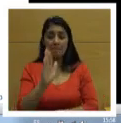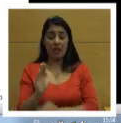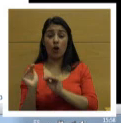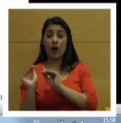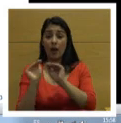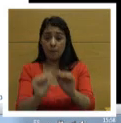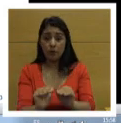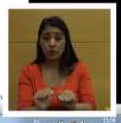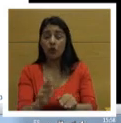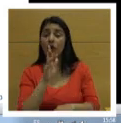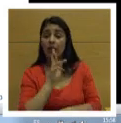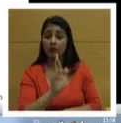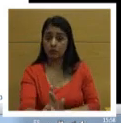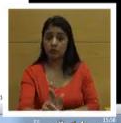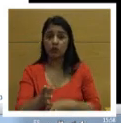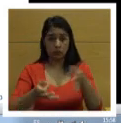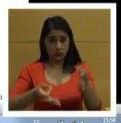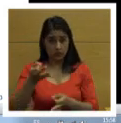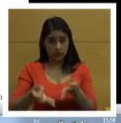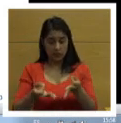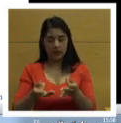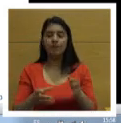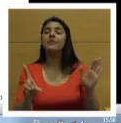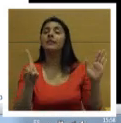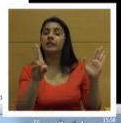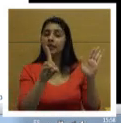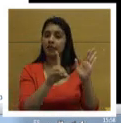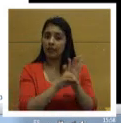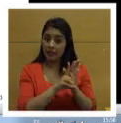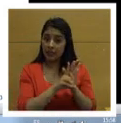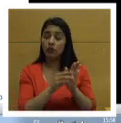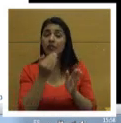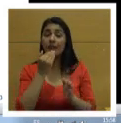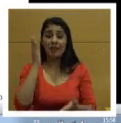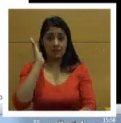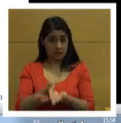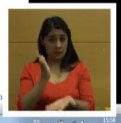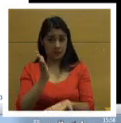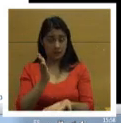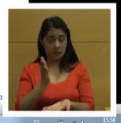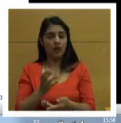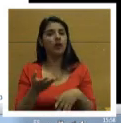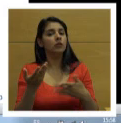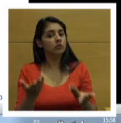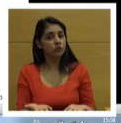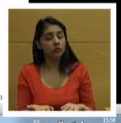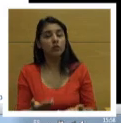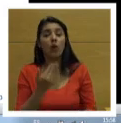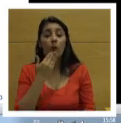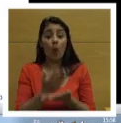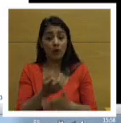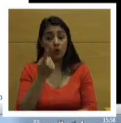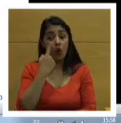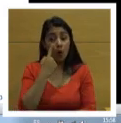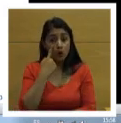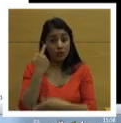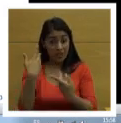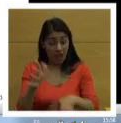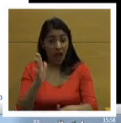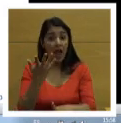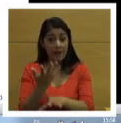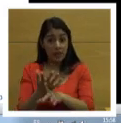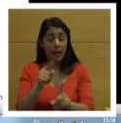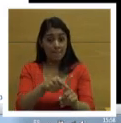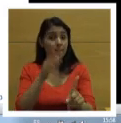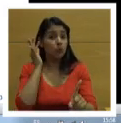las resoluciones judiciales, decretos, autos, sentencias. Por lo que al momento que se conoce un caso de violencia